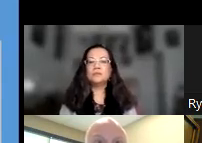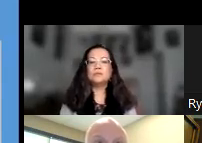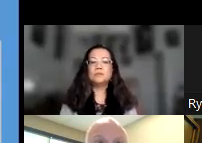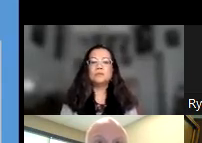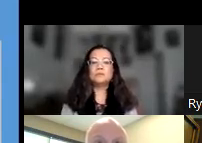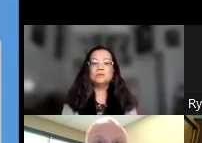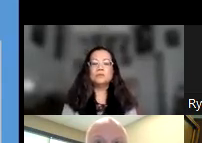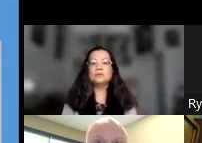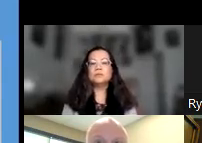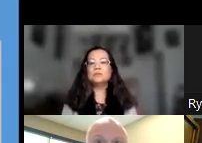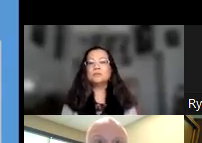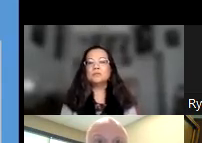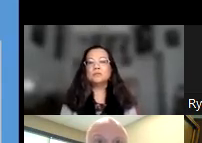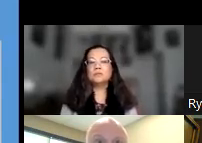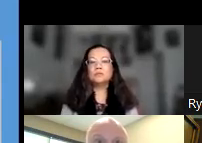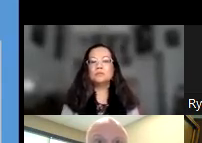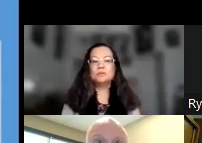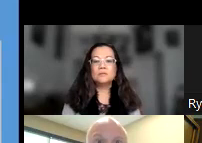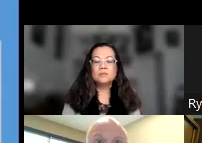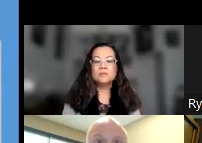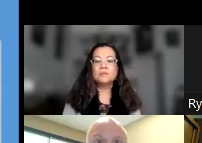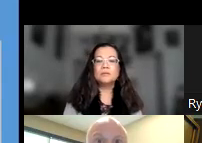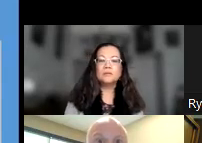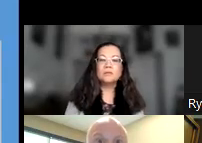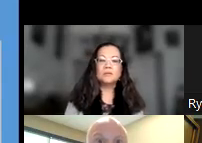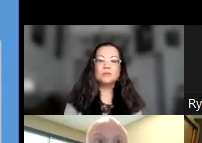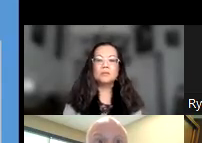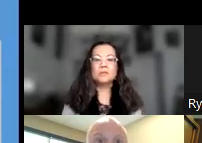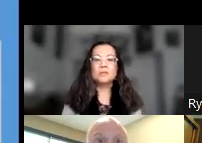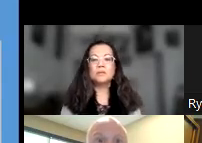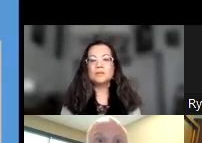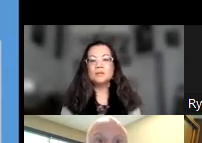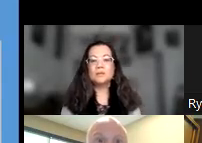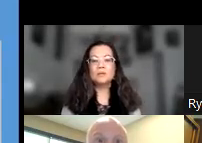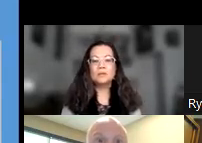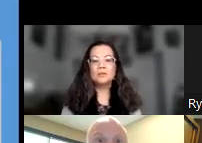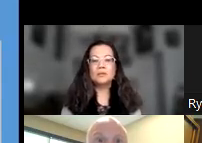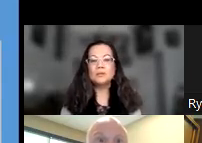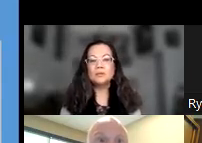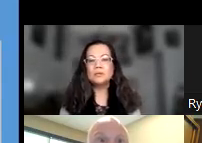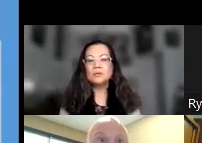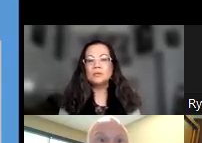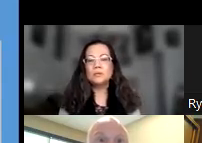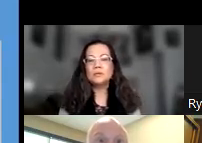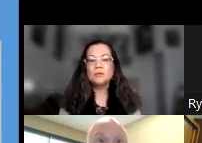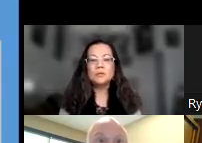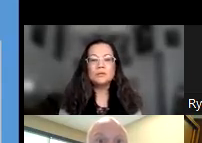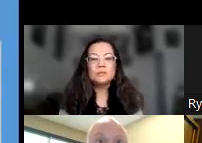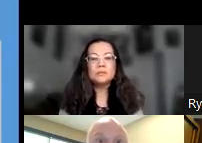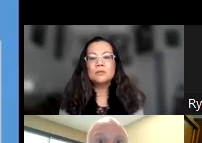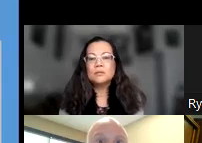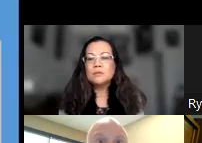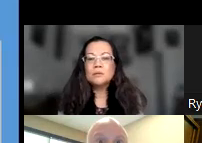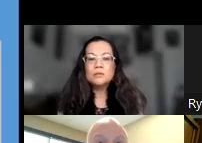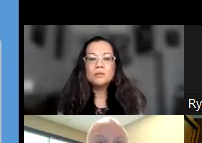esta discrepancia todavía existe y todavía tiene que ser encargada y examinada porque existe,